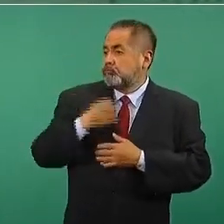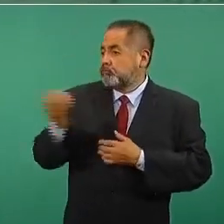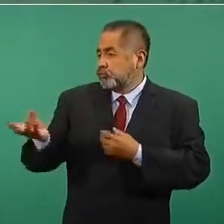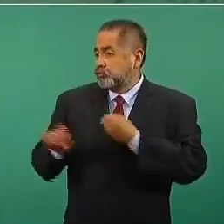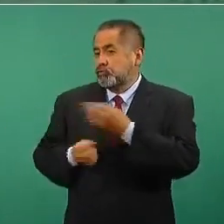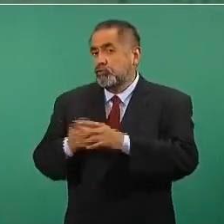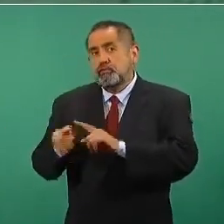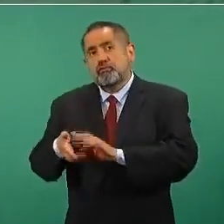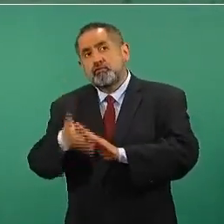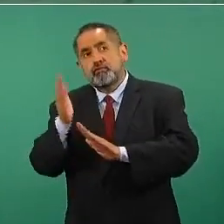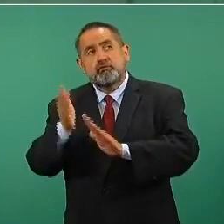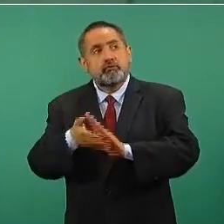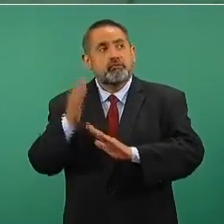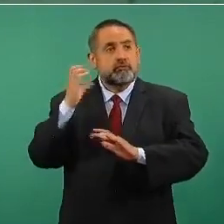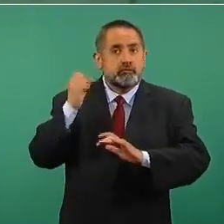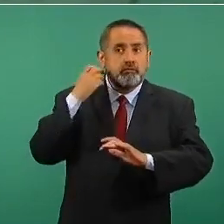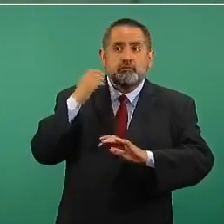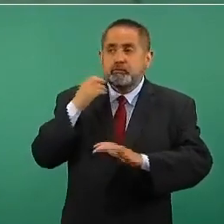congresos,